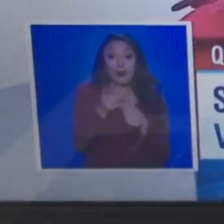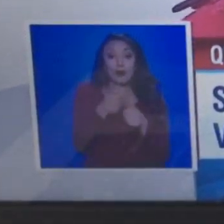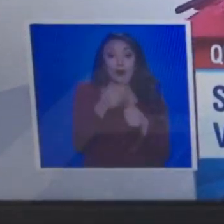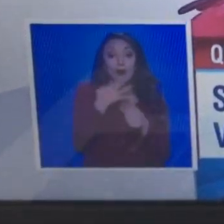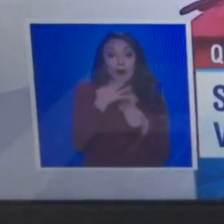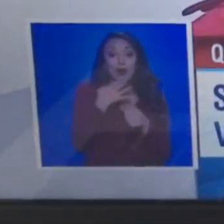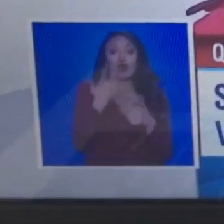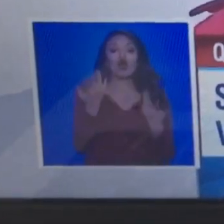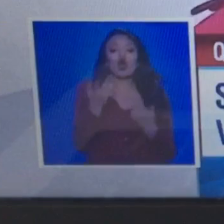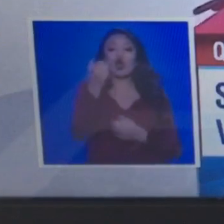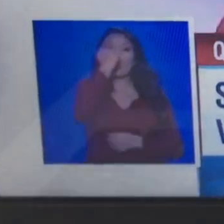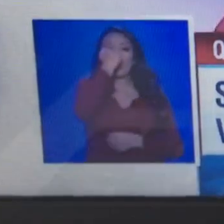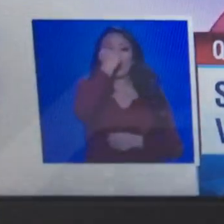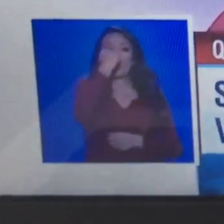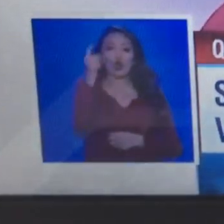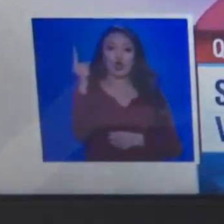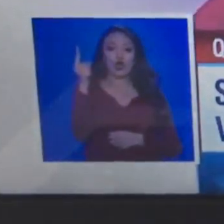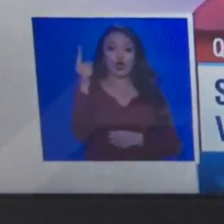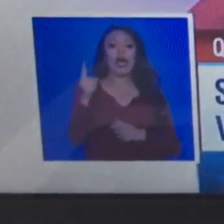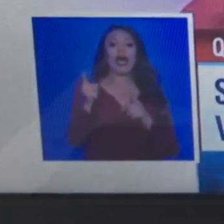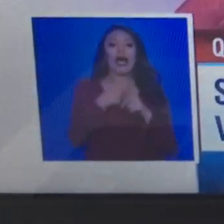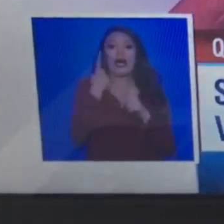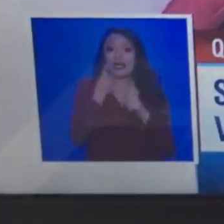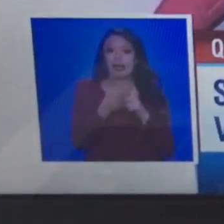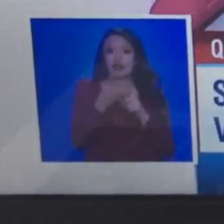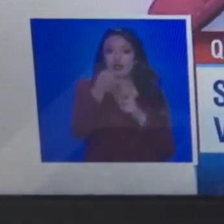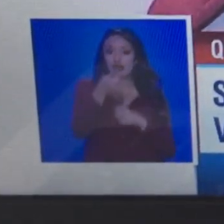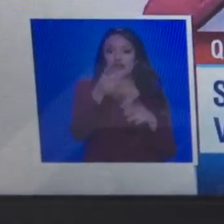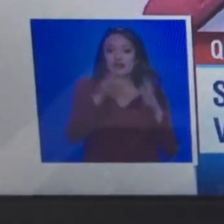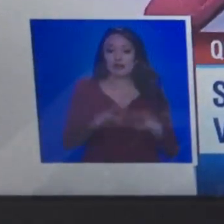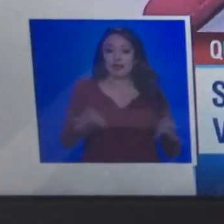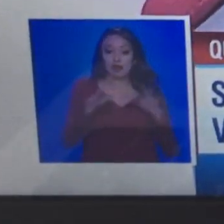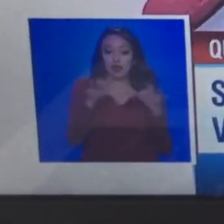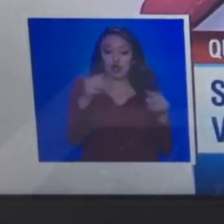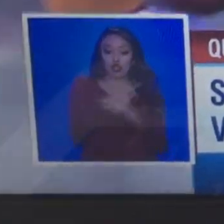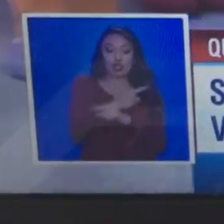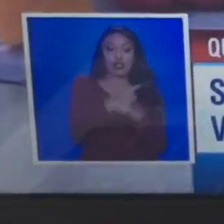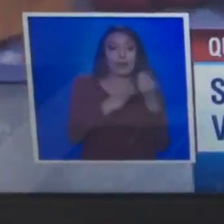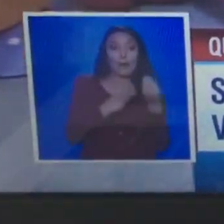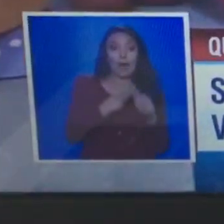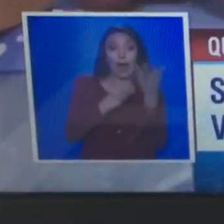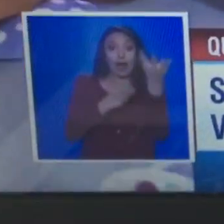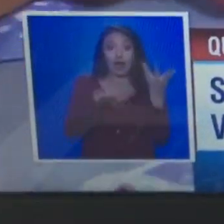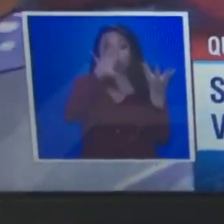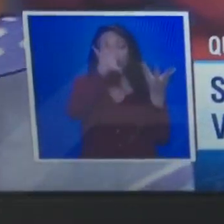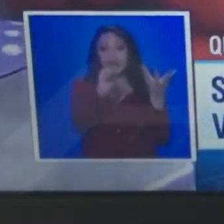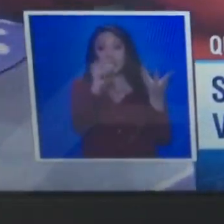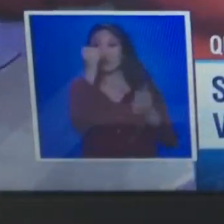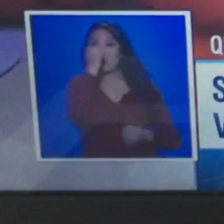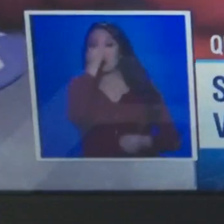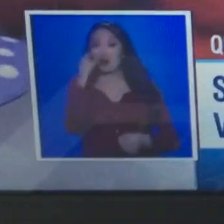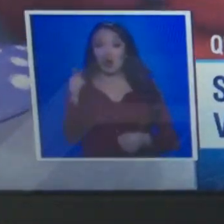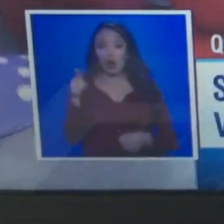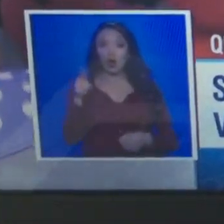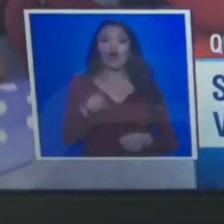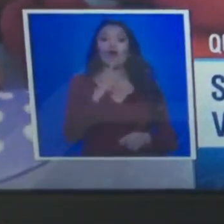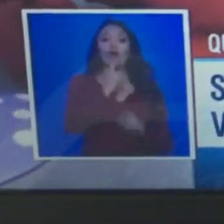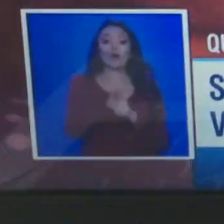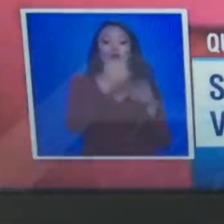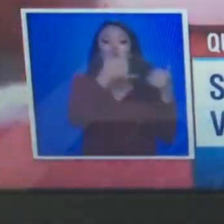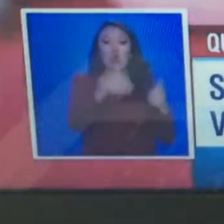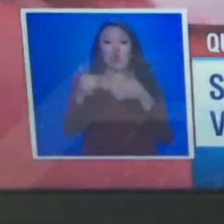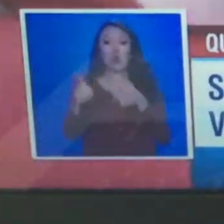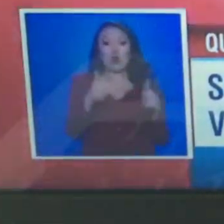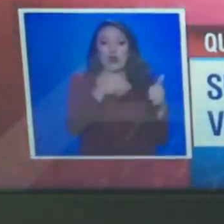las tonalidades de rojo. Entonces, tiene un contraste entre blanco, negro y rojo, y por eso los juguetes de